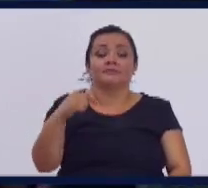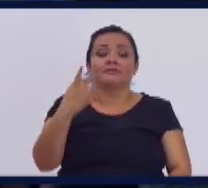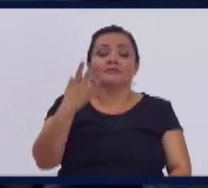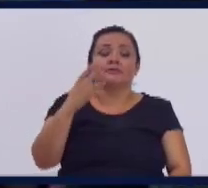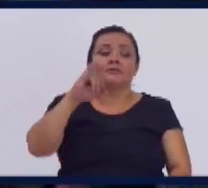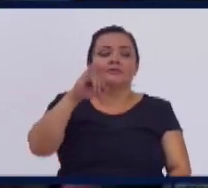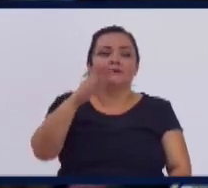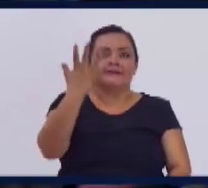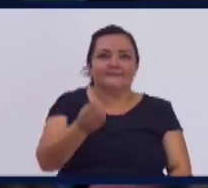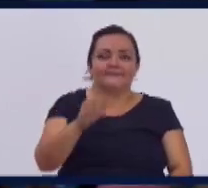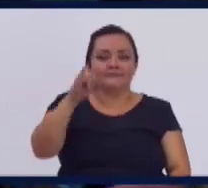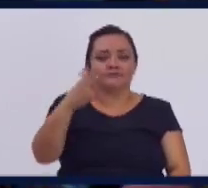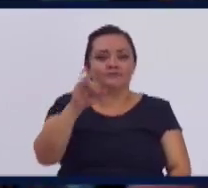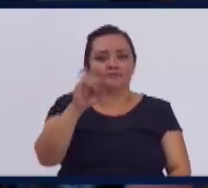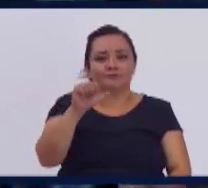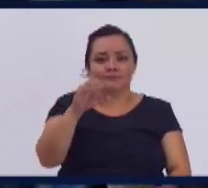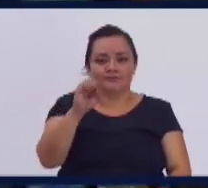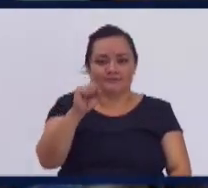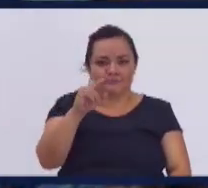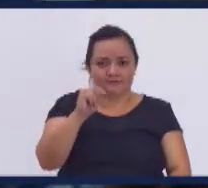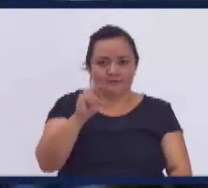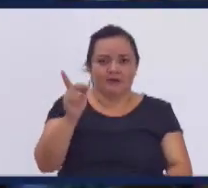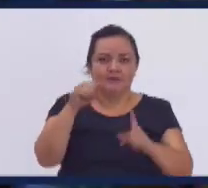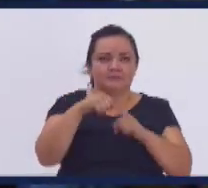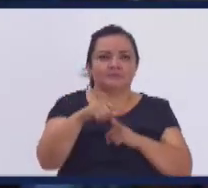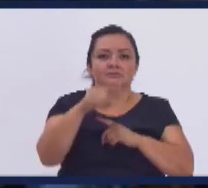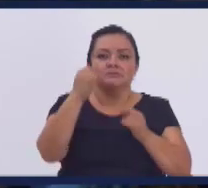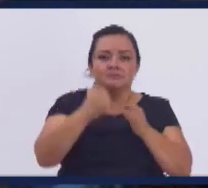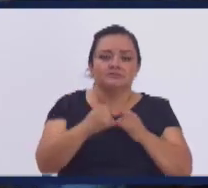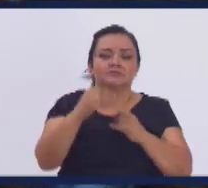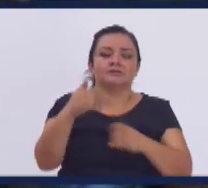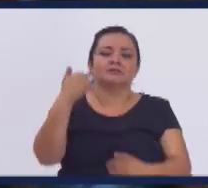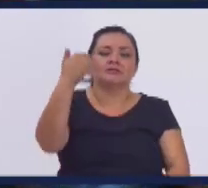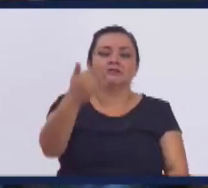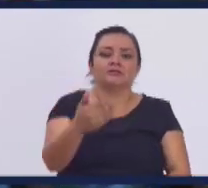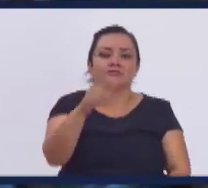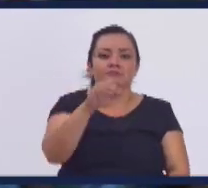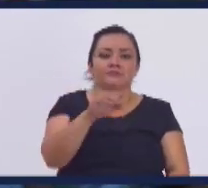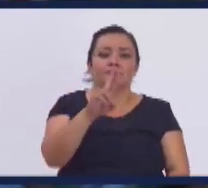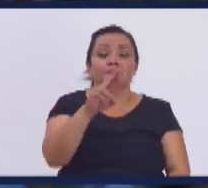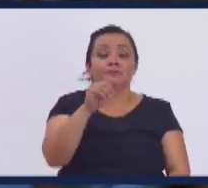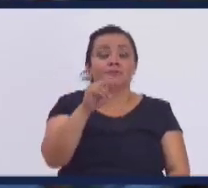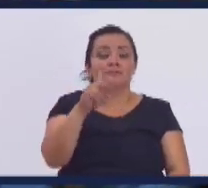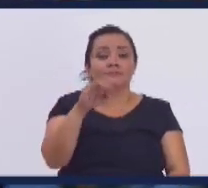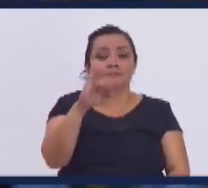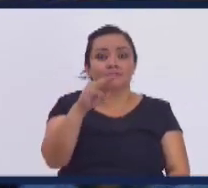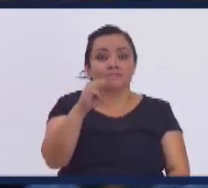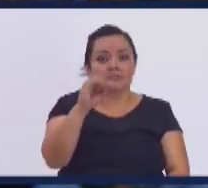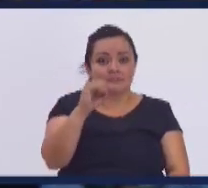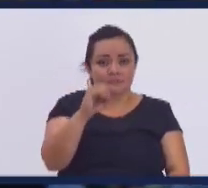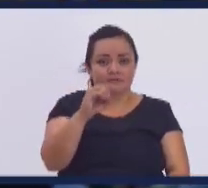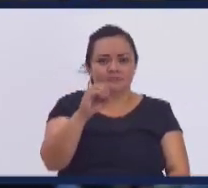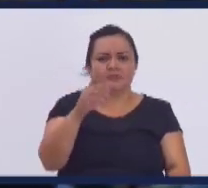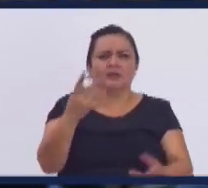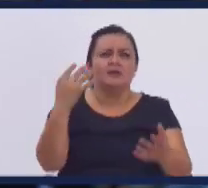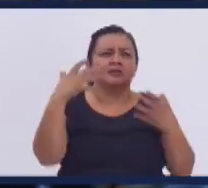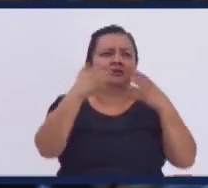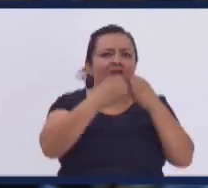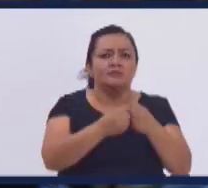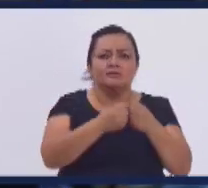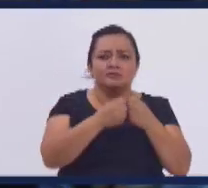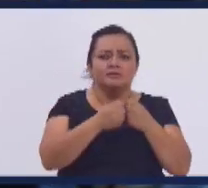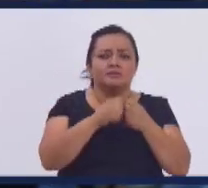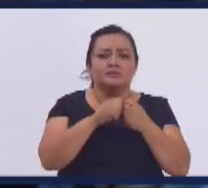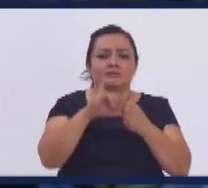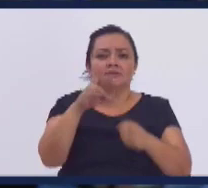días de Joacim, hijo de Josías, rey de Judá, hasta el fin del año 10 de Sedequías, hijo de Josías, rey de Judá, hasta la cautividad de Jerusalén en el